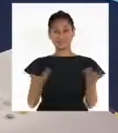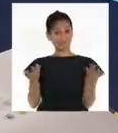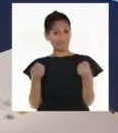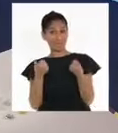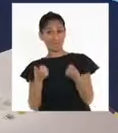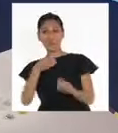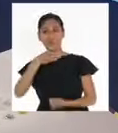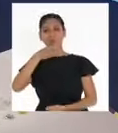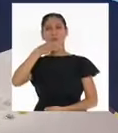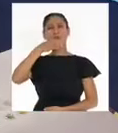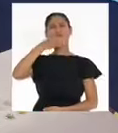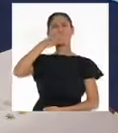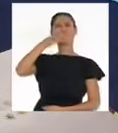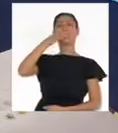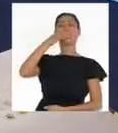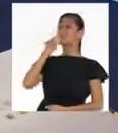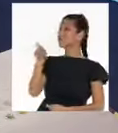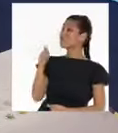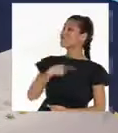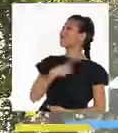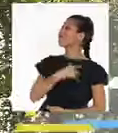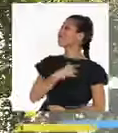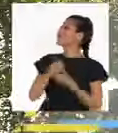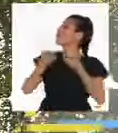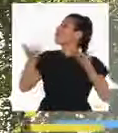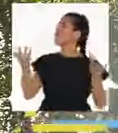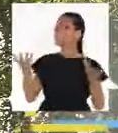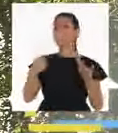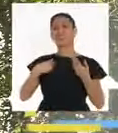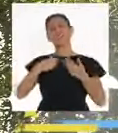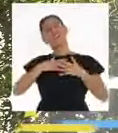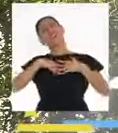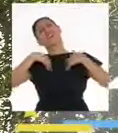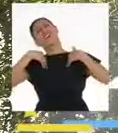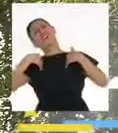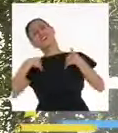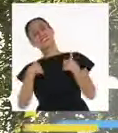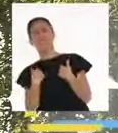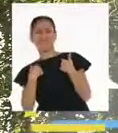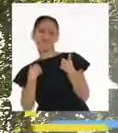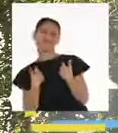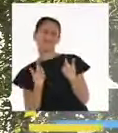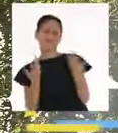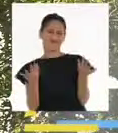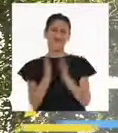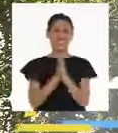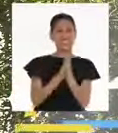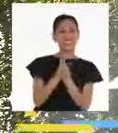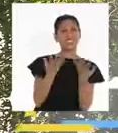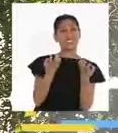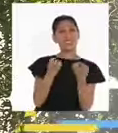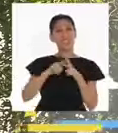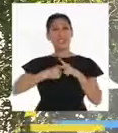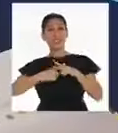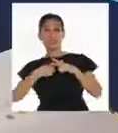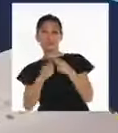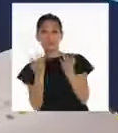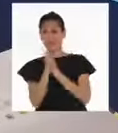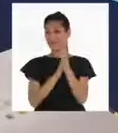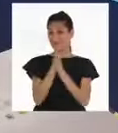Valentín, ¿cómo te sientes ahora? Me siento recargado, Techi. Tengo ganas de empezar mi día.